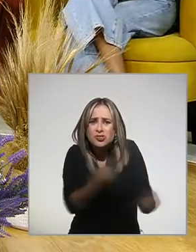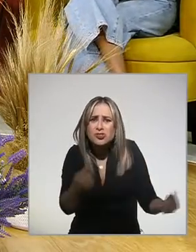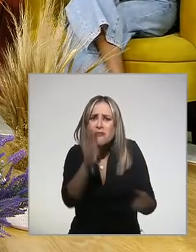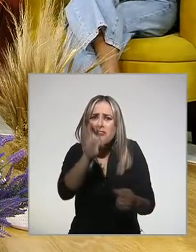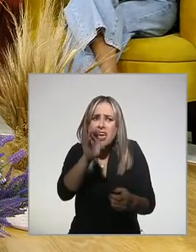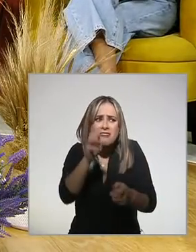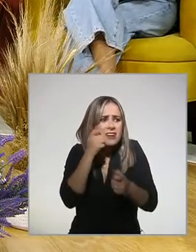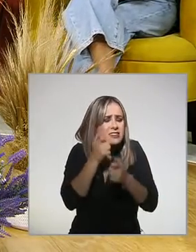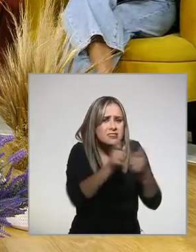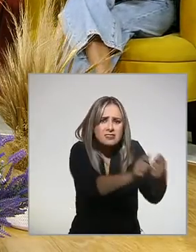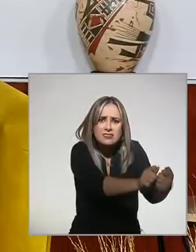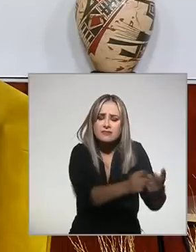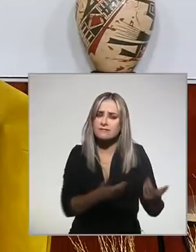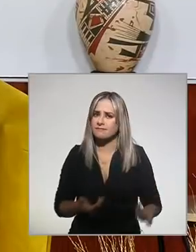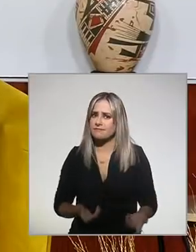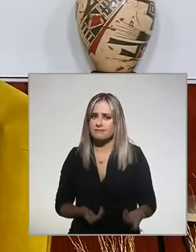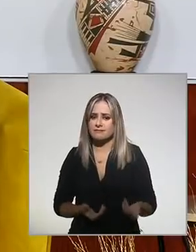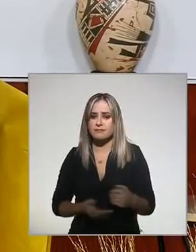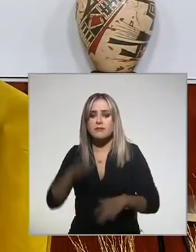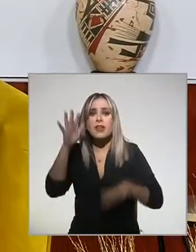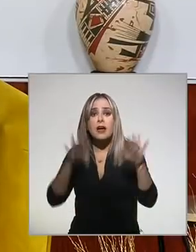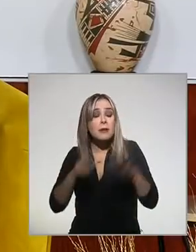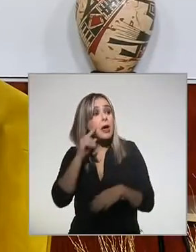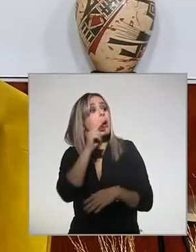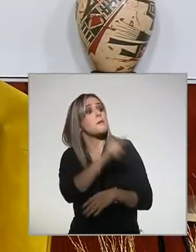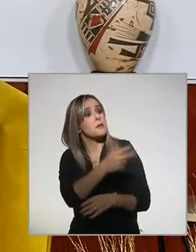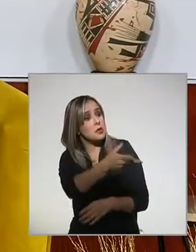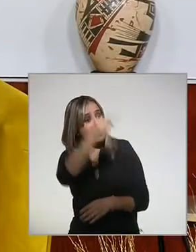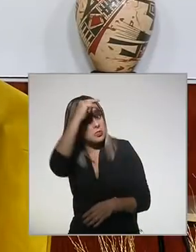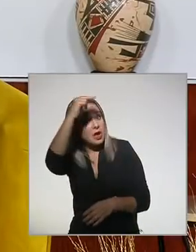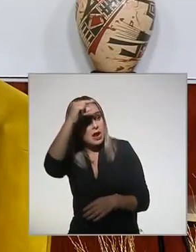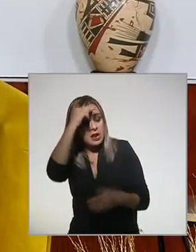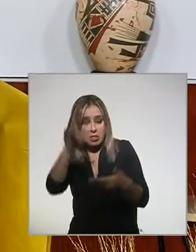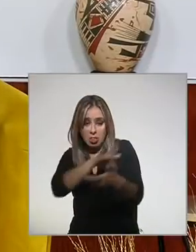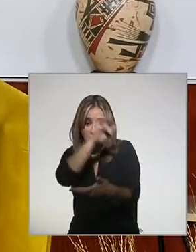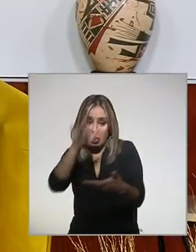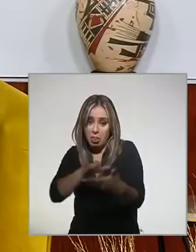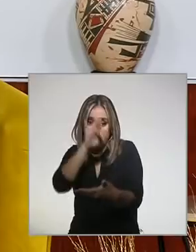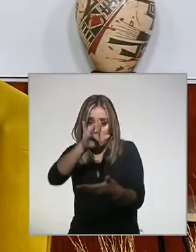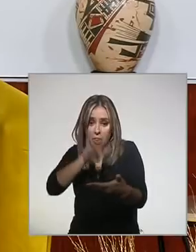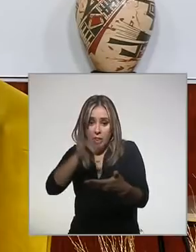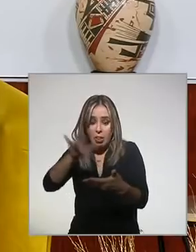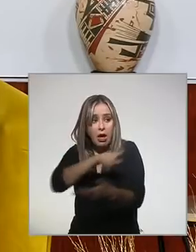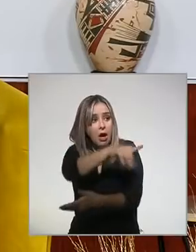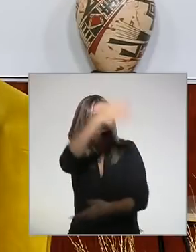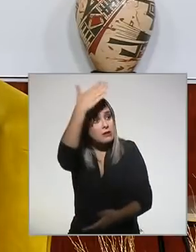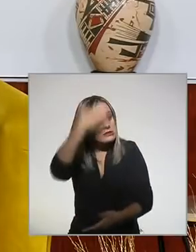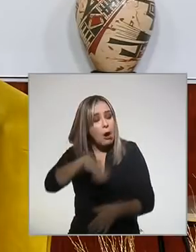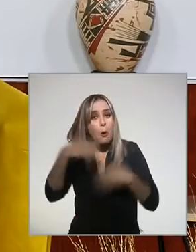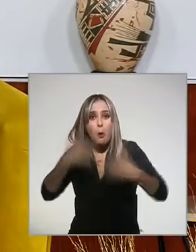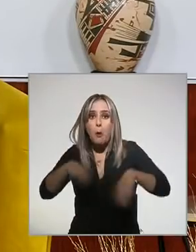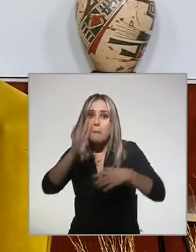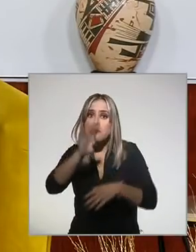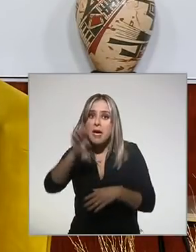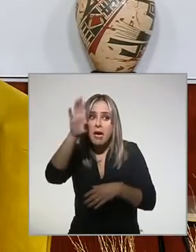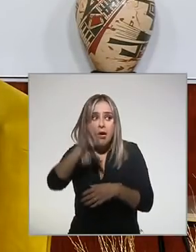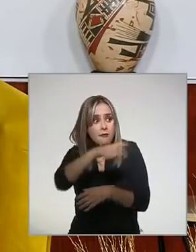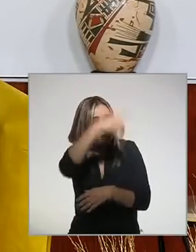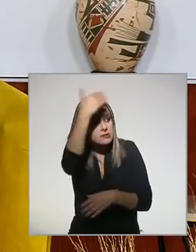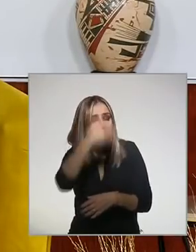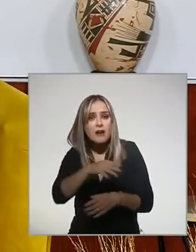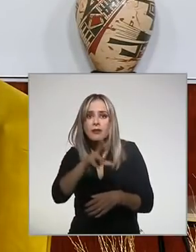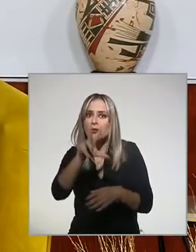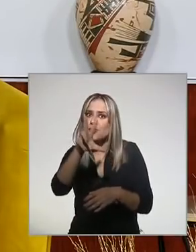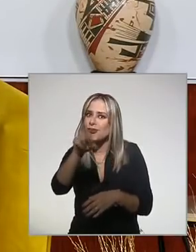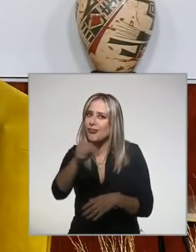repente causa admiración, ¿no? Como decir, ay, mira qué inteligente es, ya le sabe picar y todavía no tiene un año. No, o sea, hay que poner el